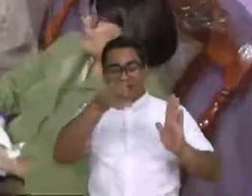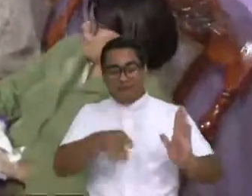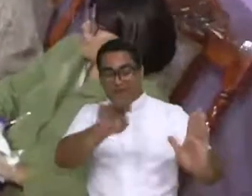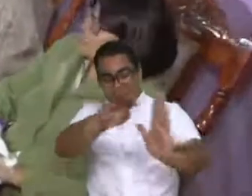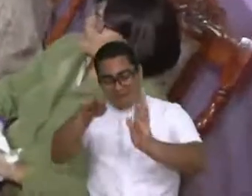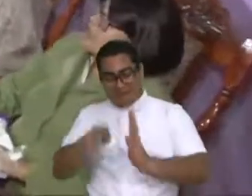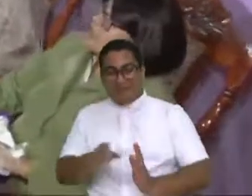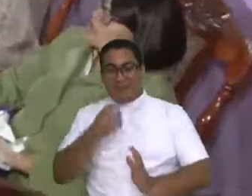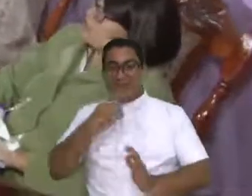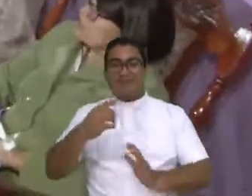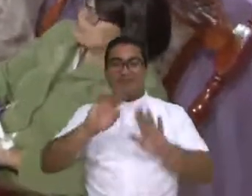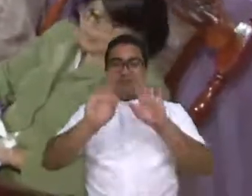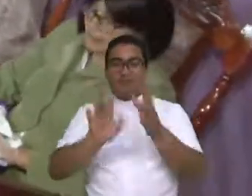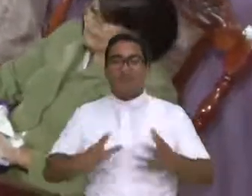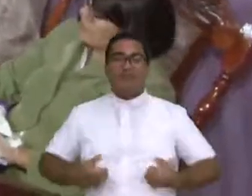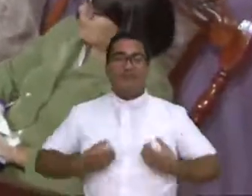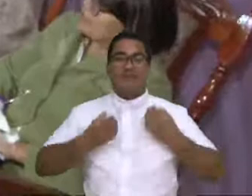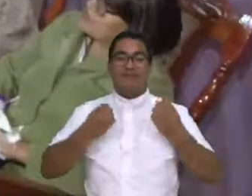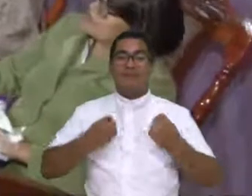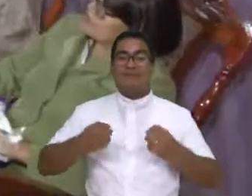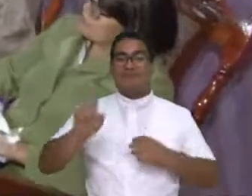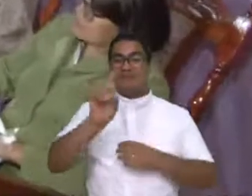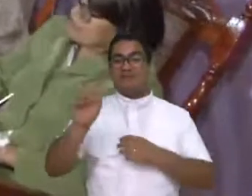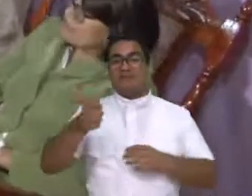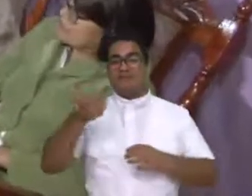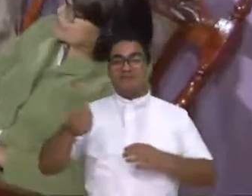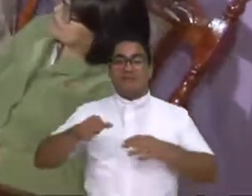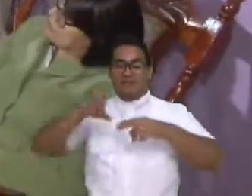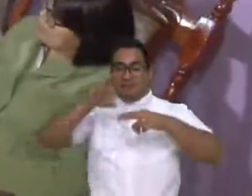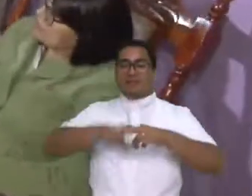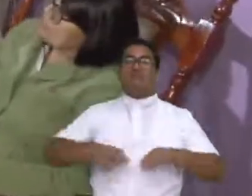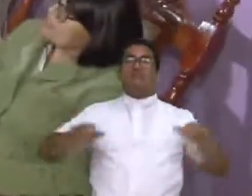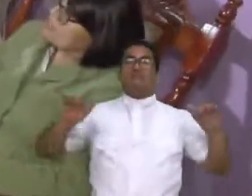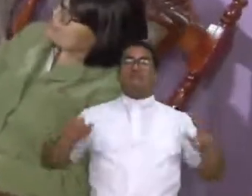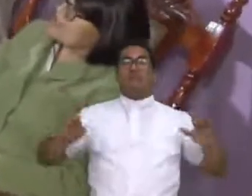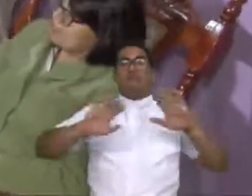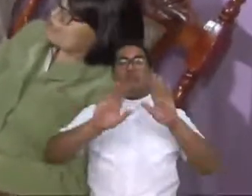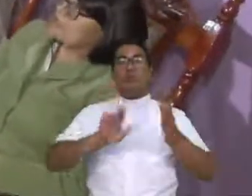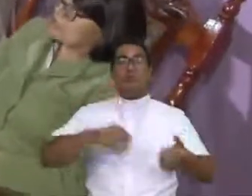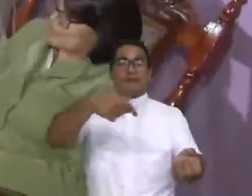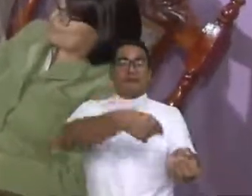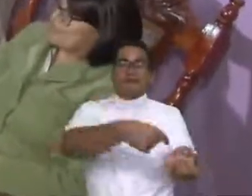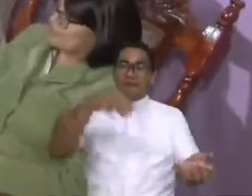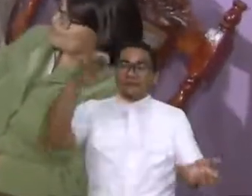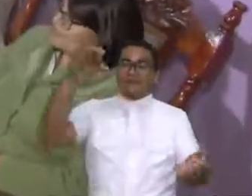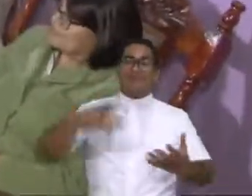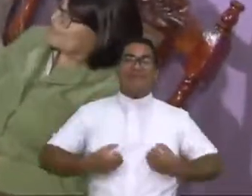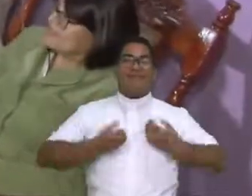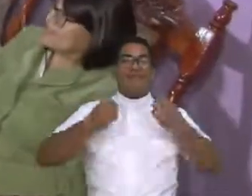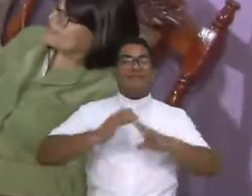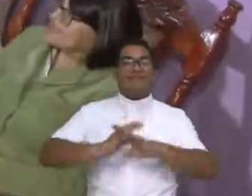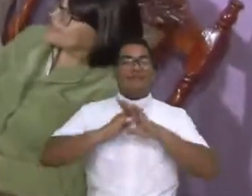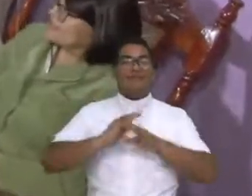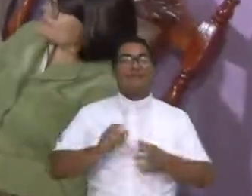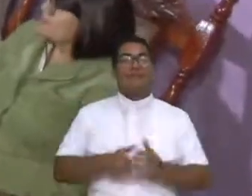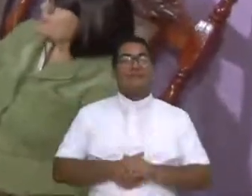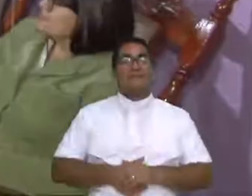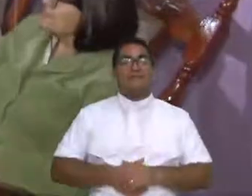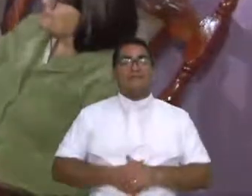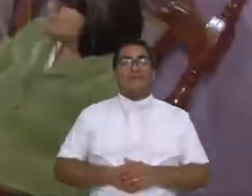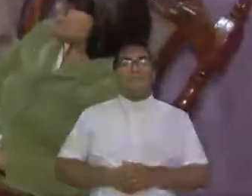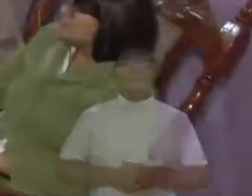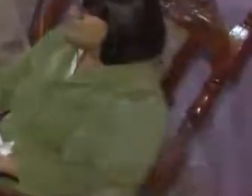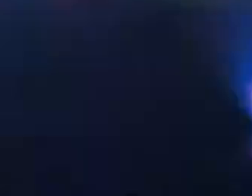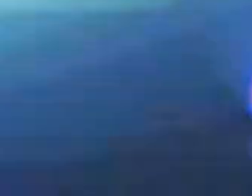y 16 sillones para el área de quimioterapia. Con cámara de Rubén Castro para el canal parlamentario les informó Vanessa Paz.